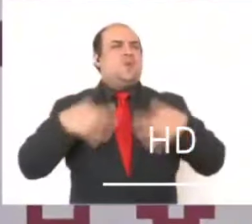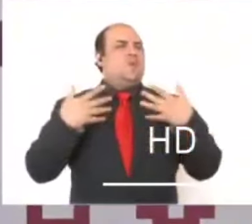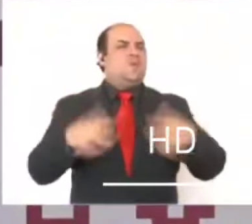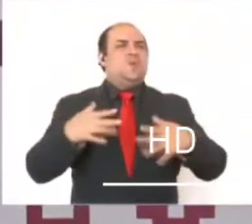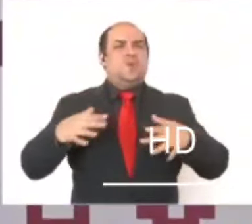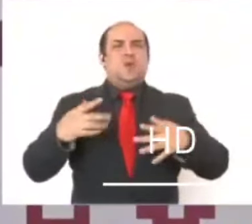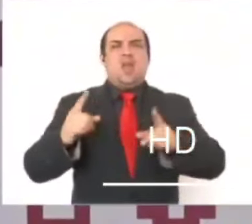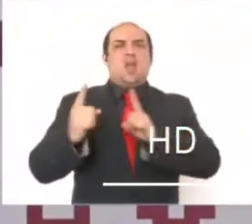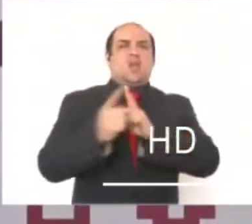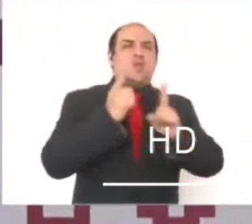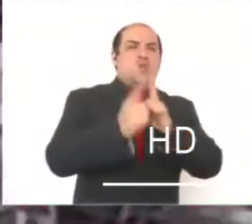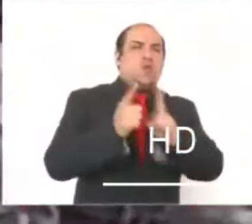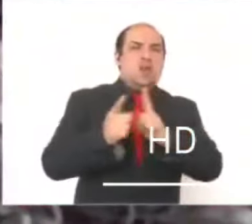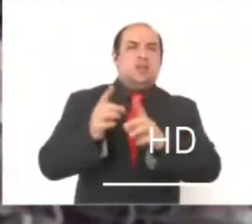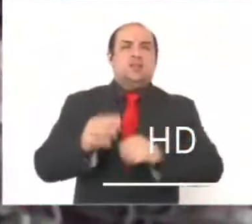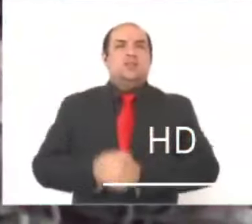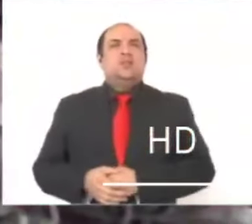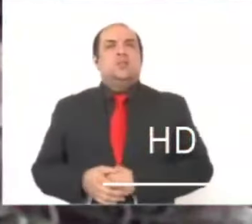avatares.